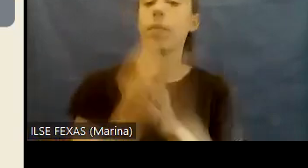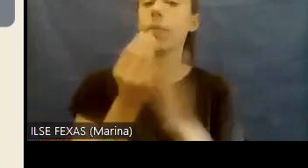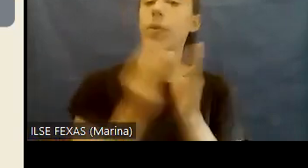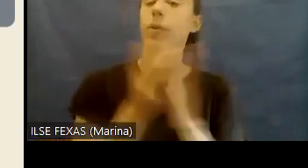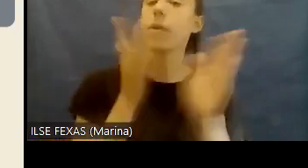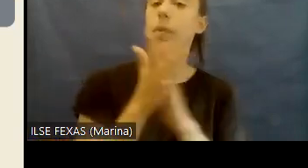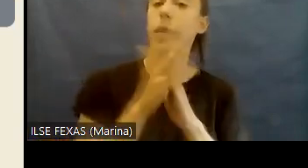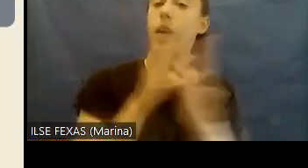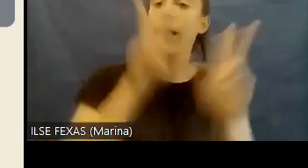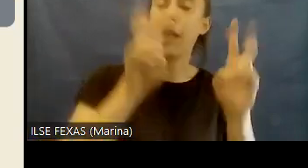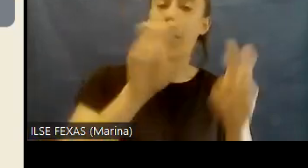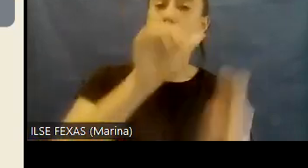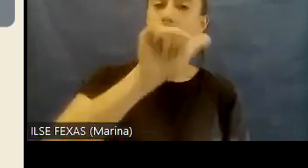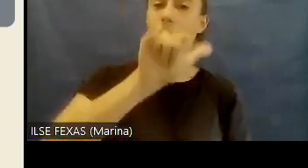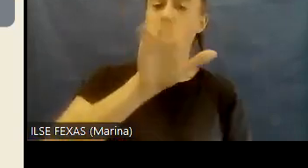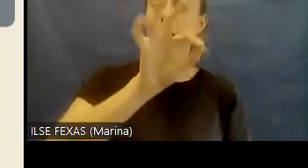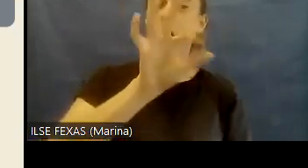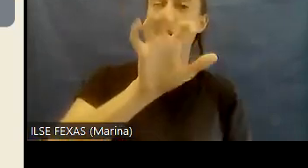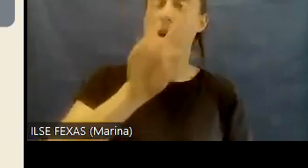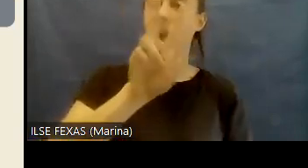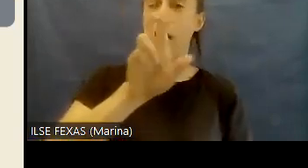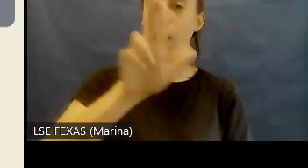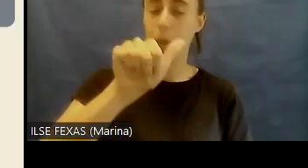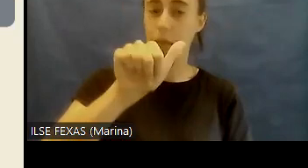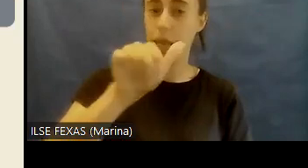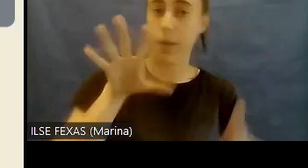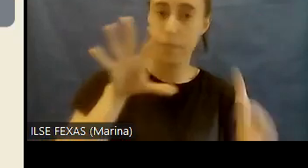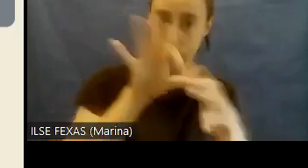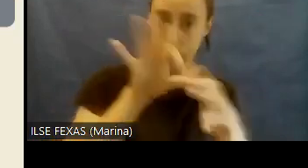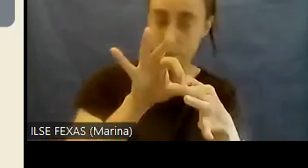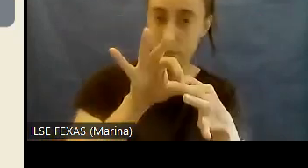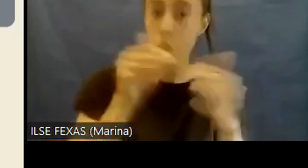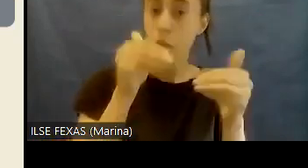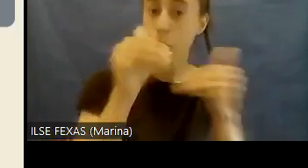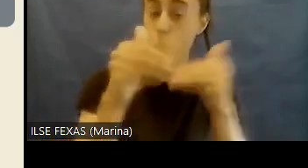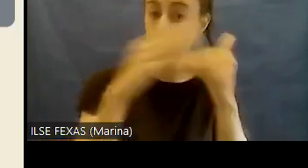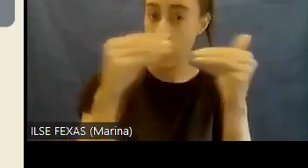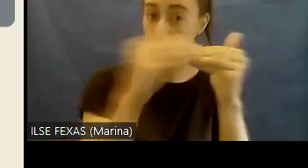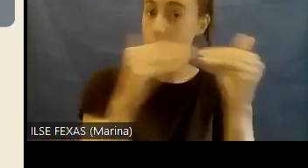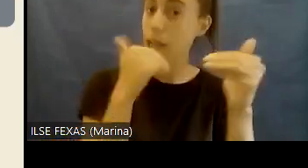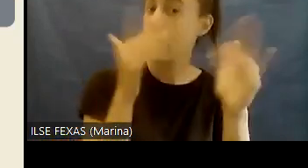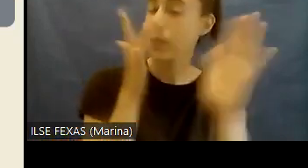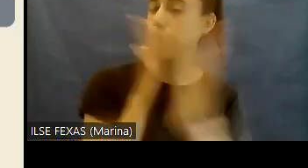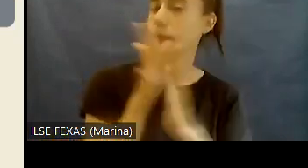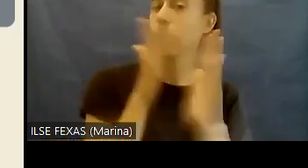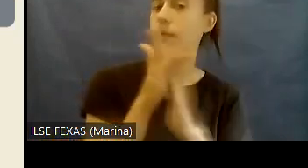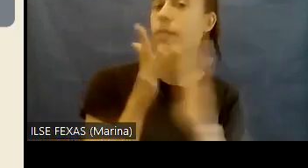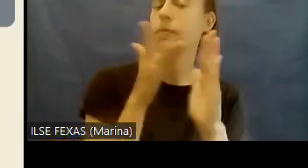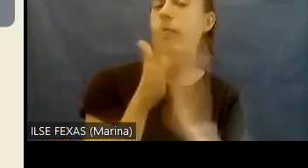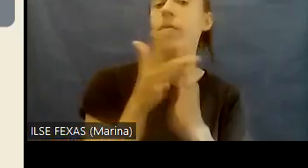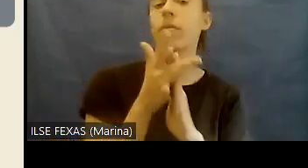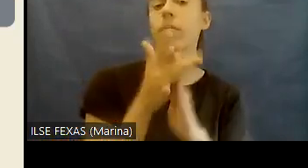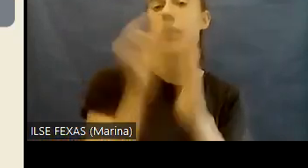aloe vera o que tienen en su composición aloe vera, que queráis explicarle a los clientes cuáles son sus